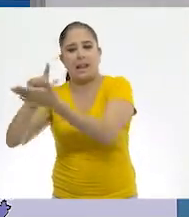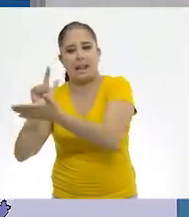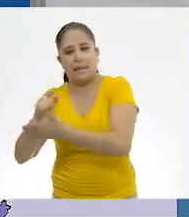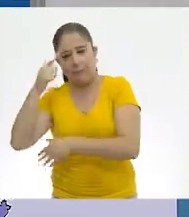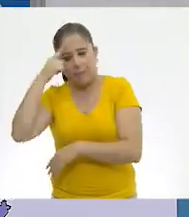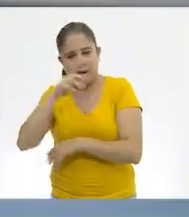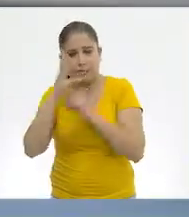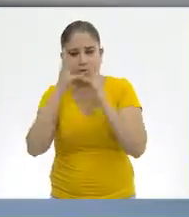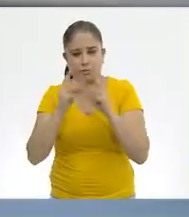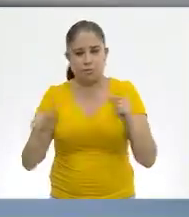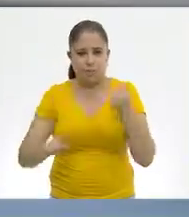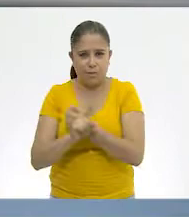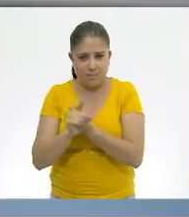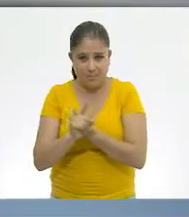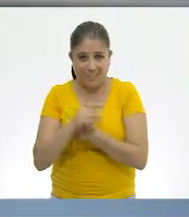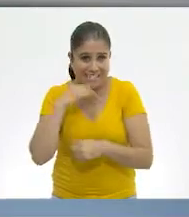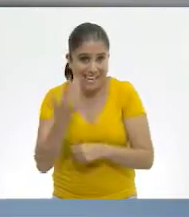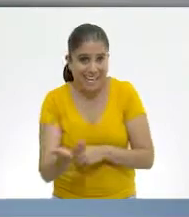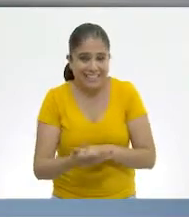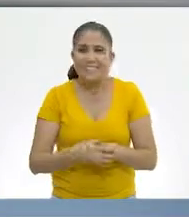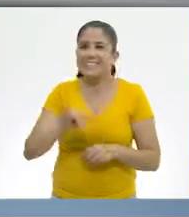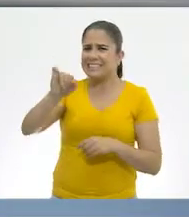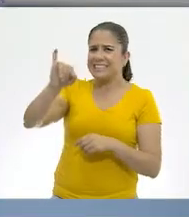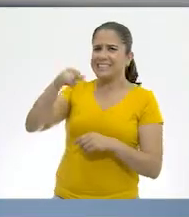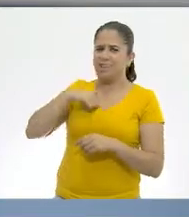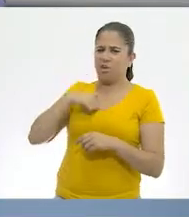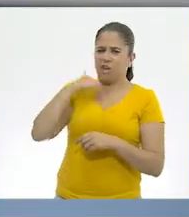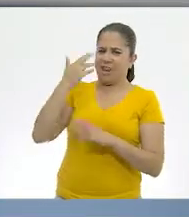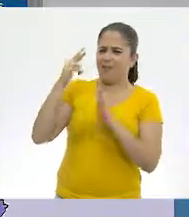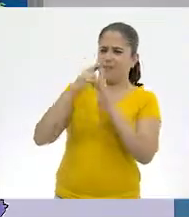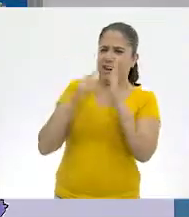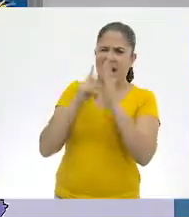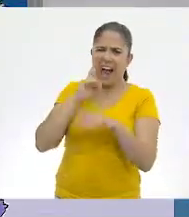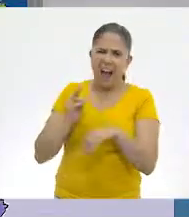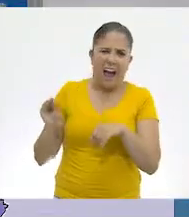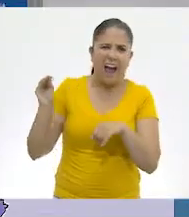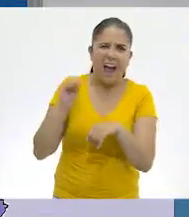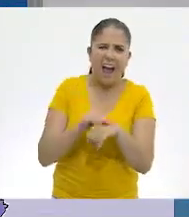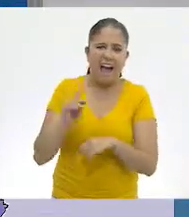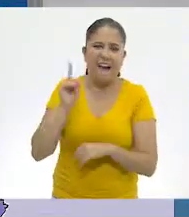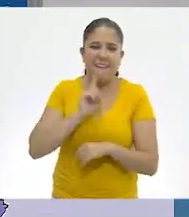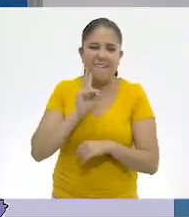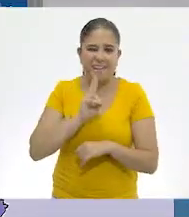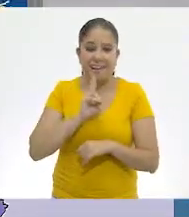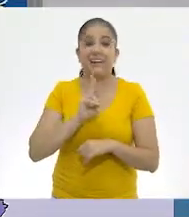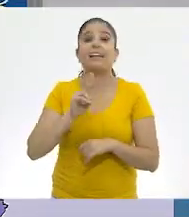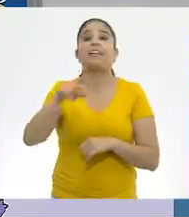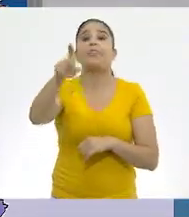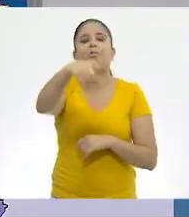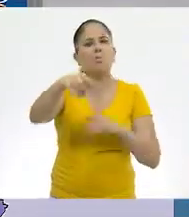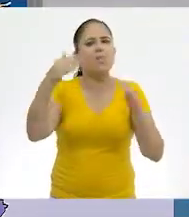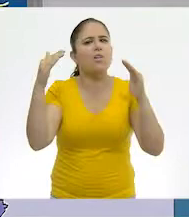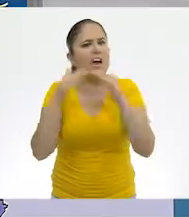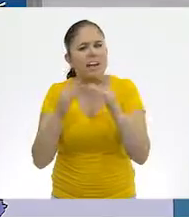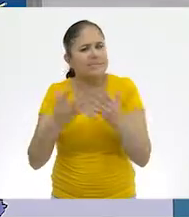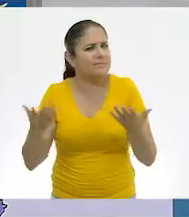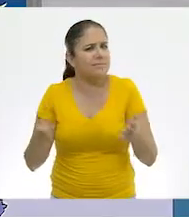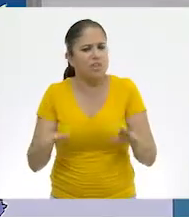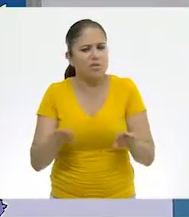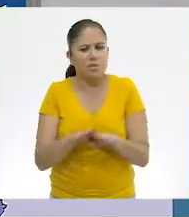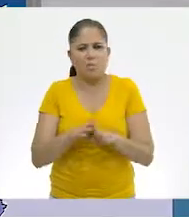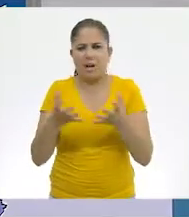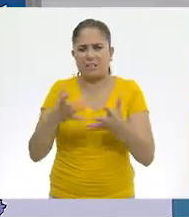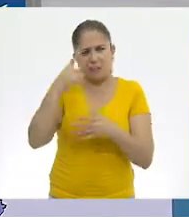solución? ¡Uy, sí! Yo quiero proponer medidas. Muy bien. Y ustedes en casa piensen, ¿cómo lo hubieran hecho